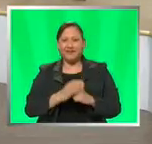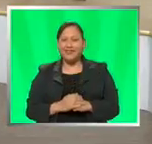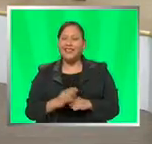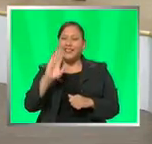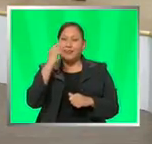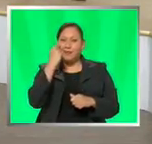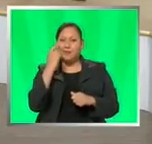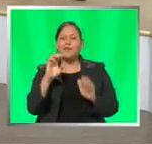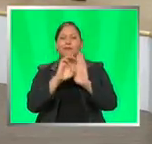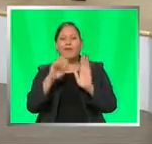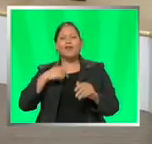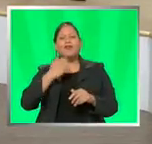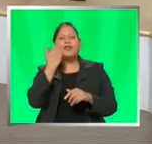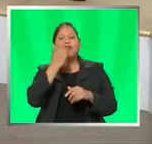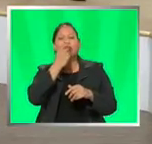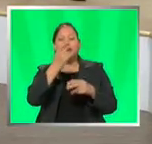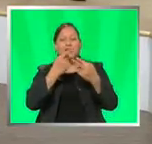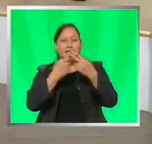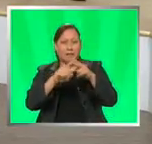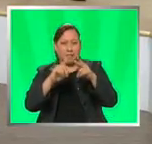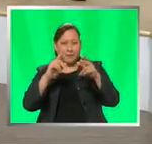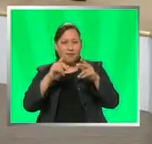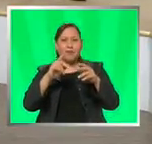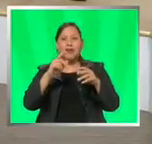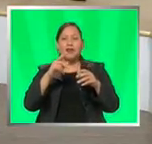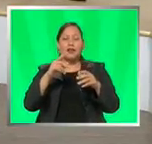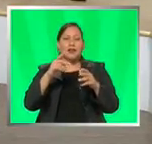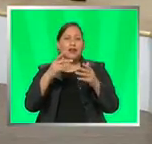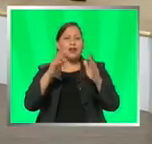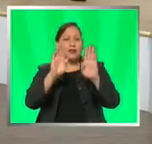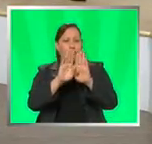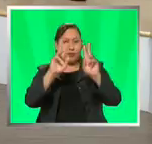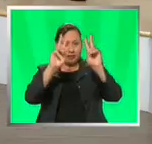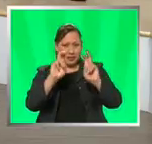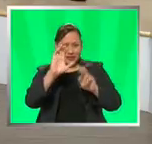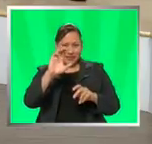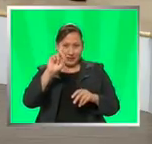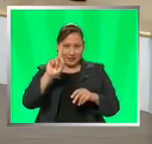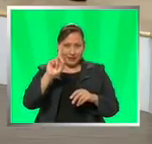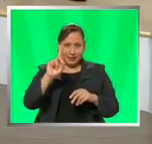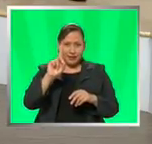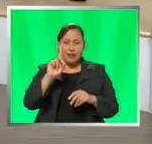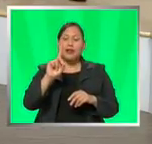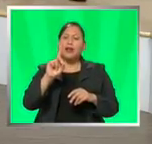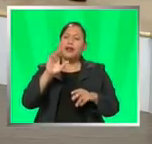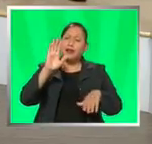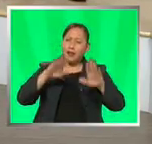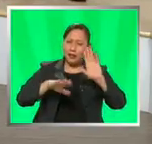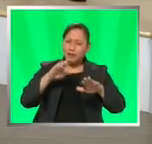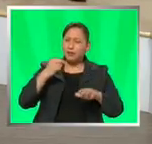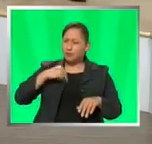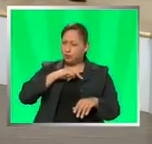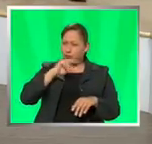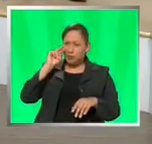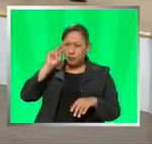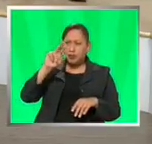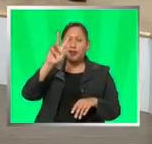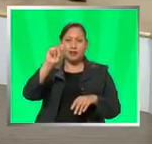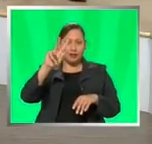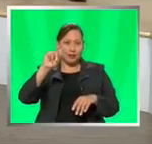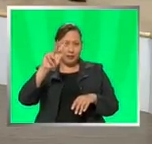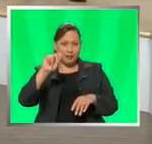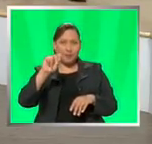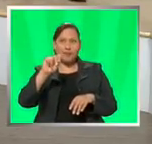Pues bueno, yo quiero comenzar rápidamente antes de platicar del disco. Generalmente te hemos visto en la